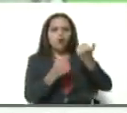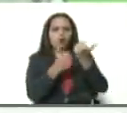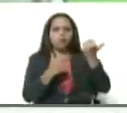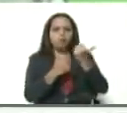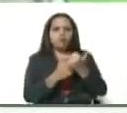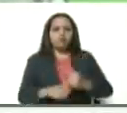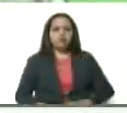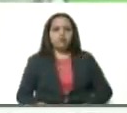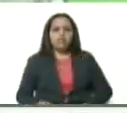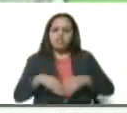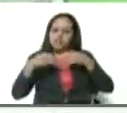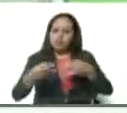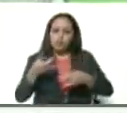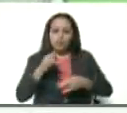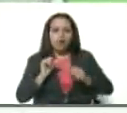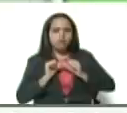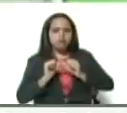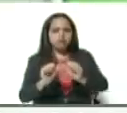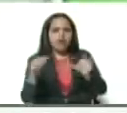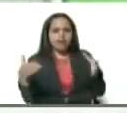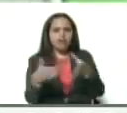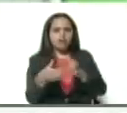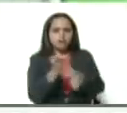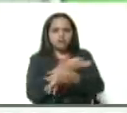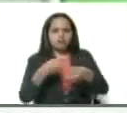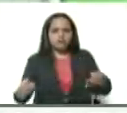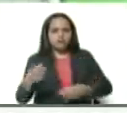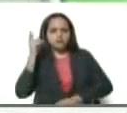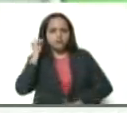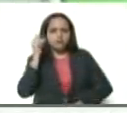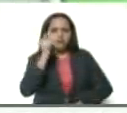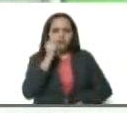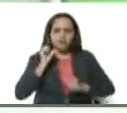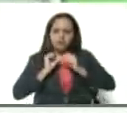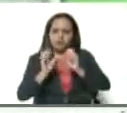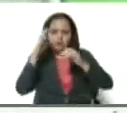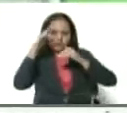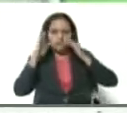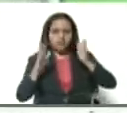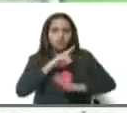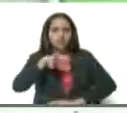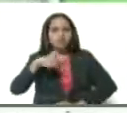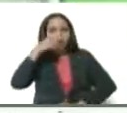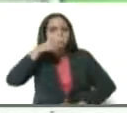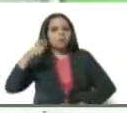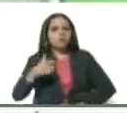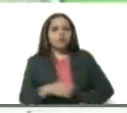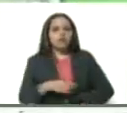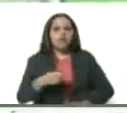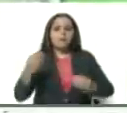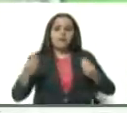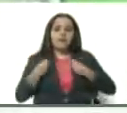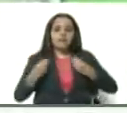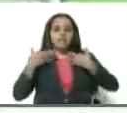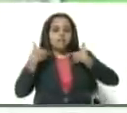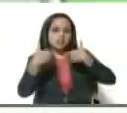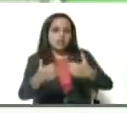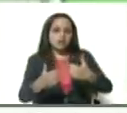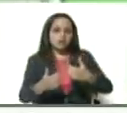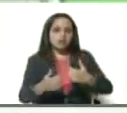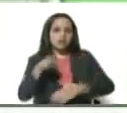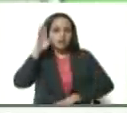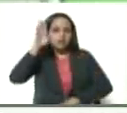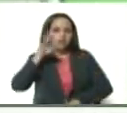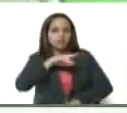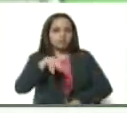y cuente con todo este equipo extraordinario de hombres y mujeres para seguir atendiendo a nuestro pueblo, por la vida, por la salud y por el